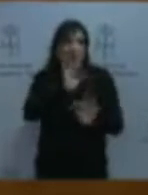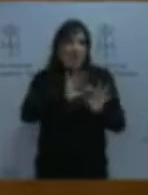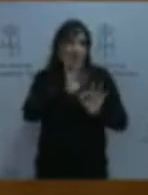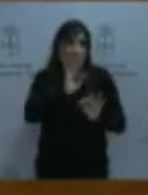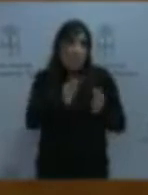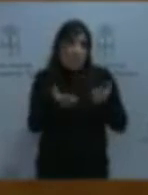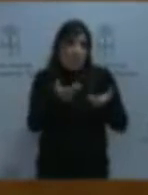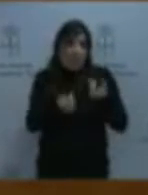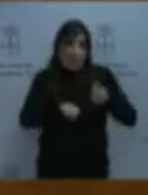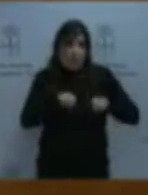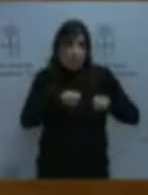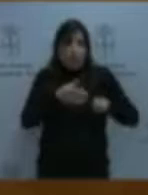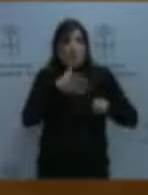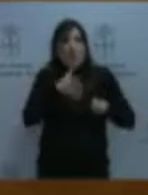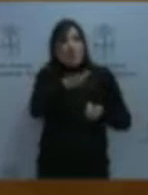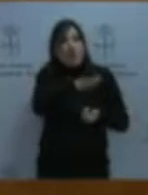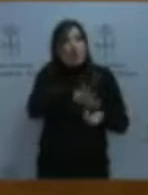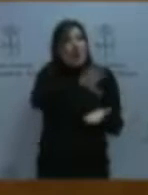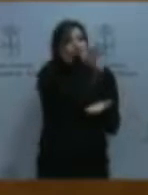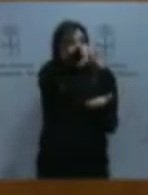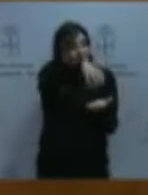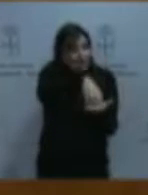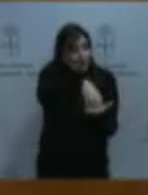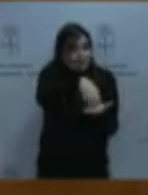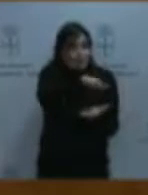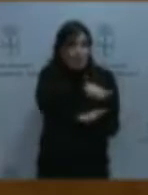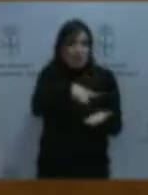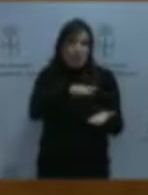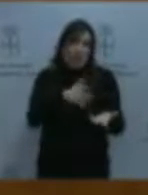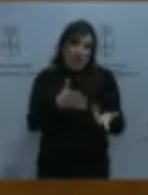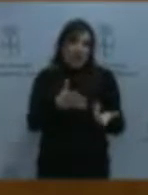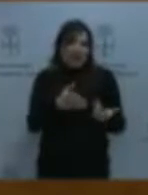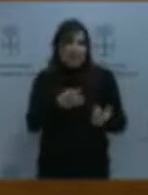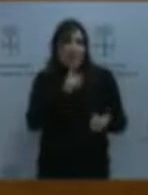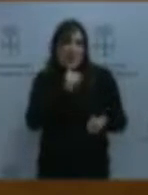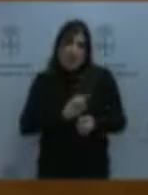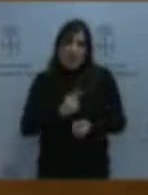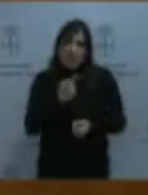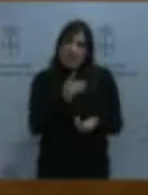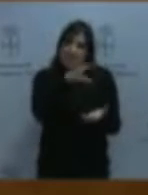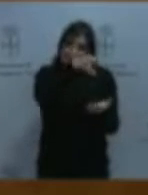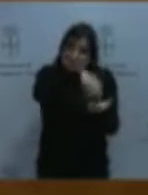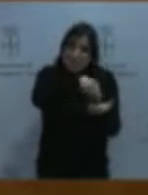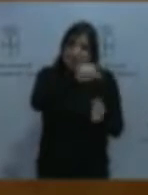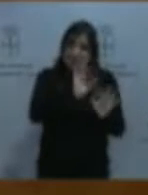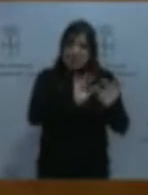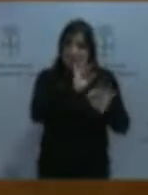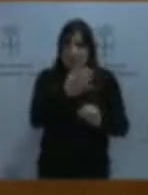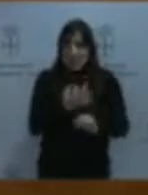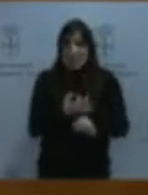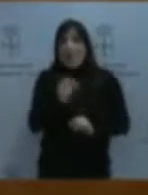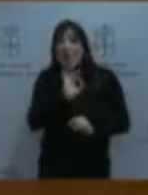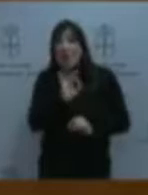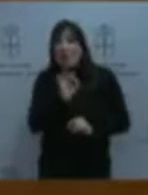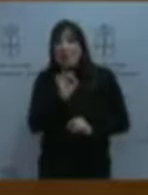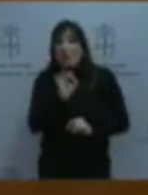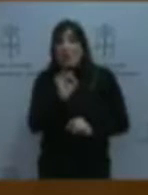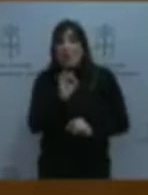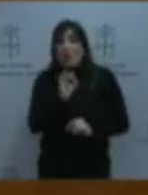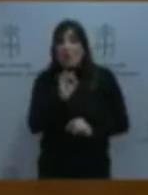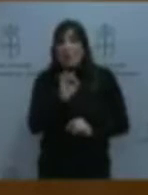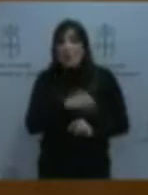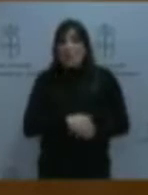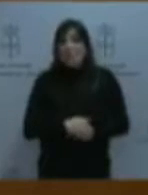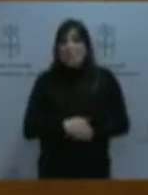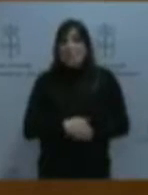los puntos más negros de contaminación asturiana, o que se aumentara el número de medidores y de estaciones